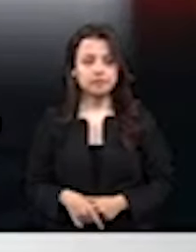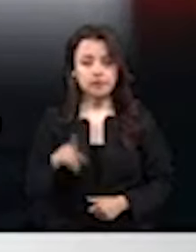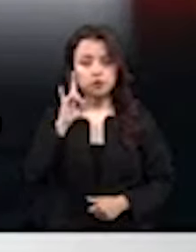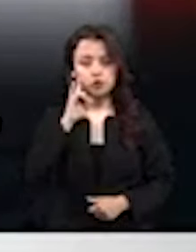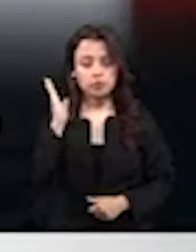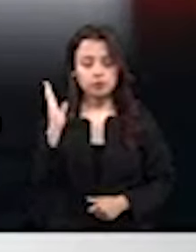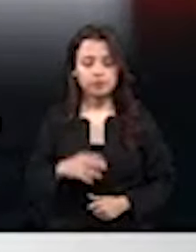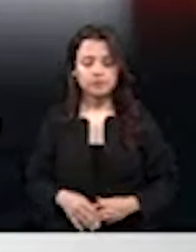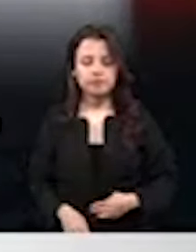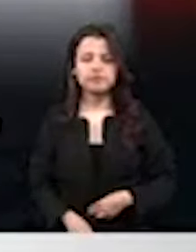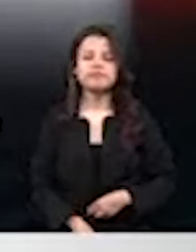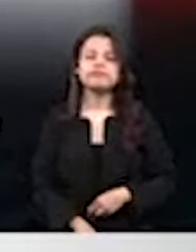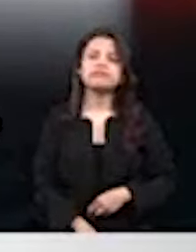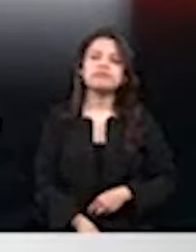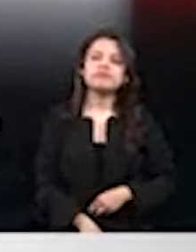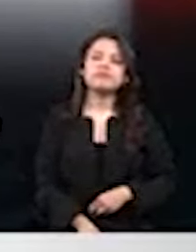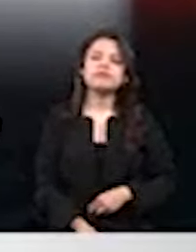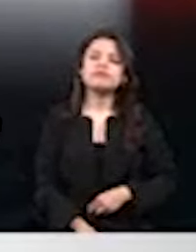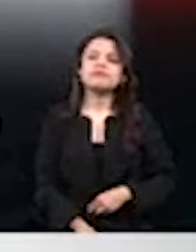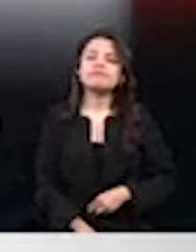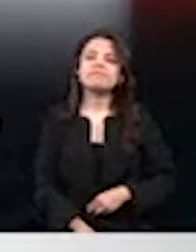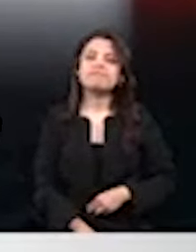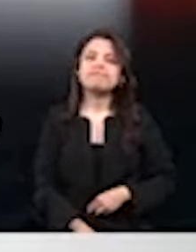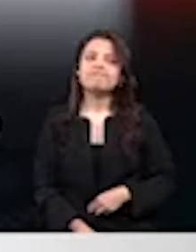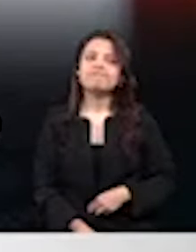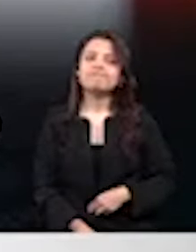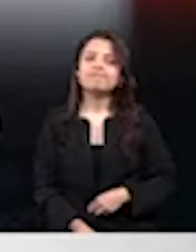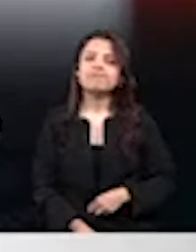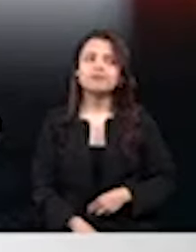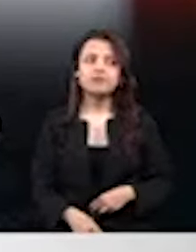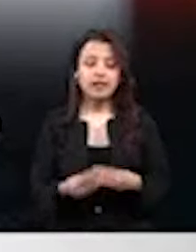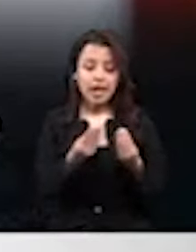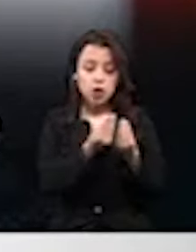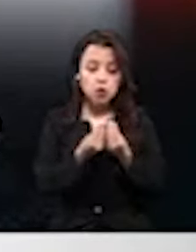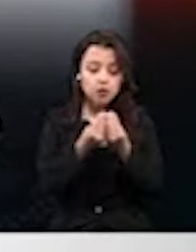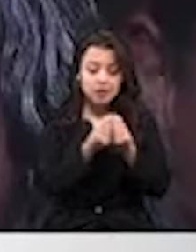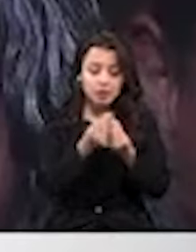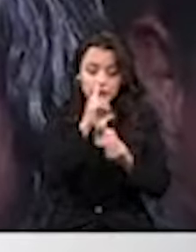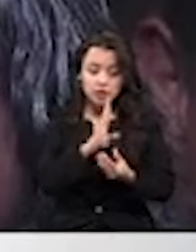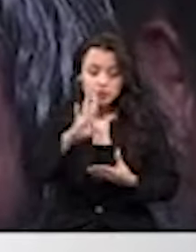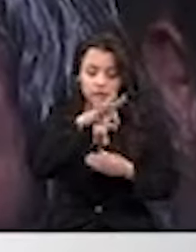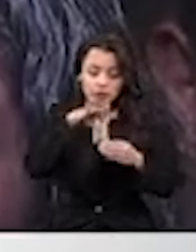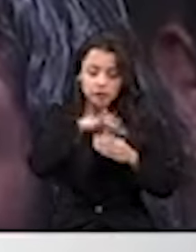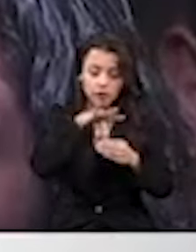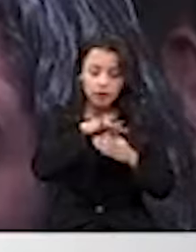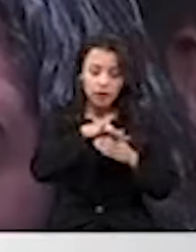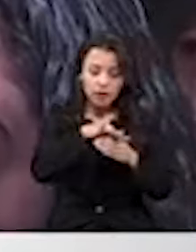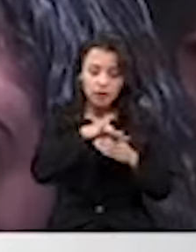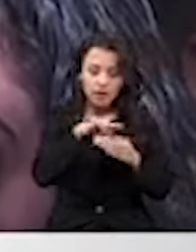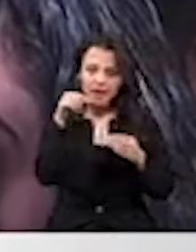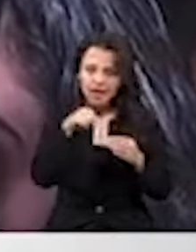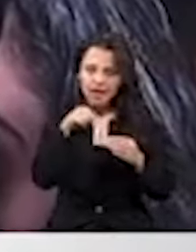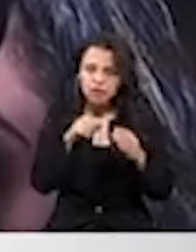Coronel, las cifras que encontró el Consejo Nacional Electoral y que demostrarían,